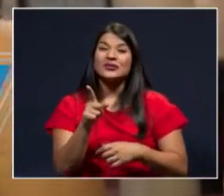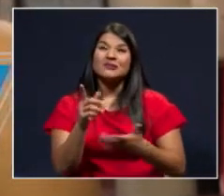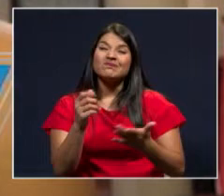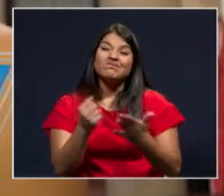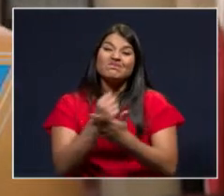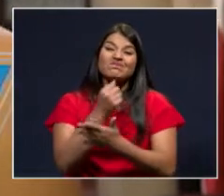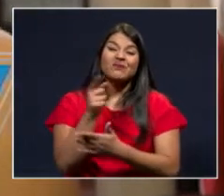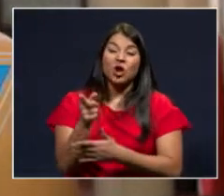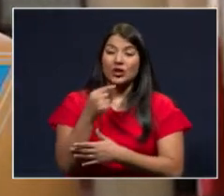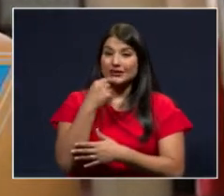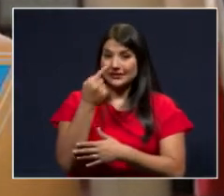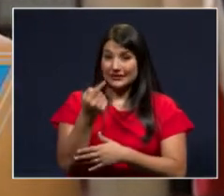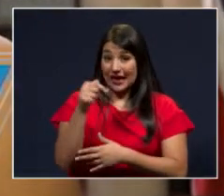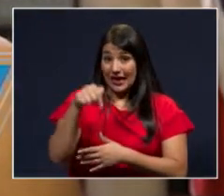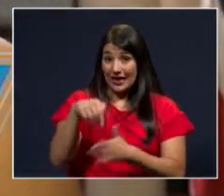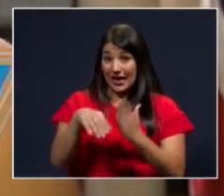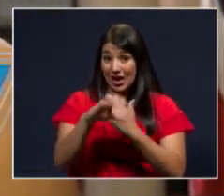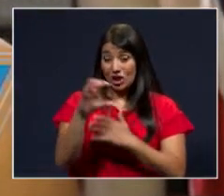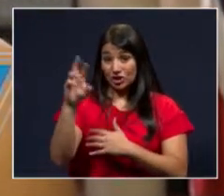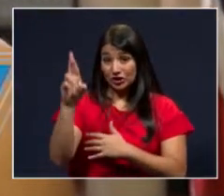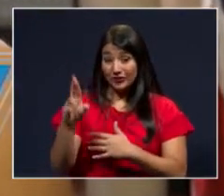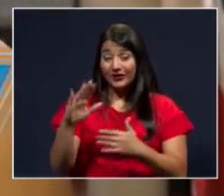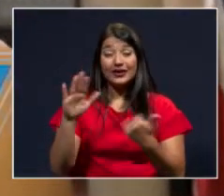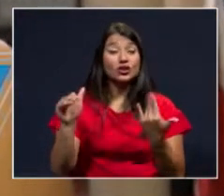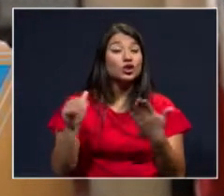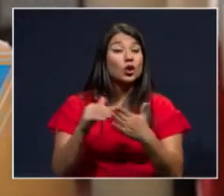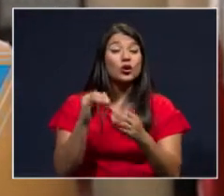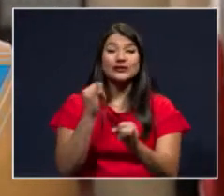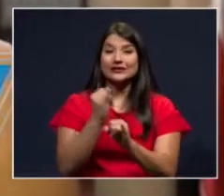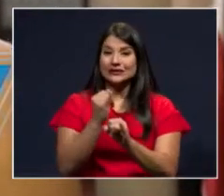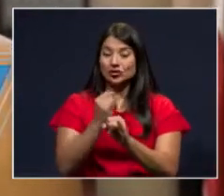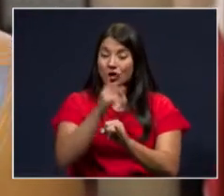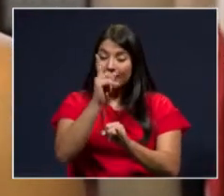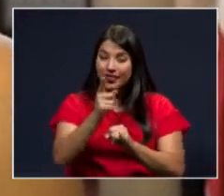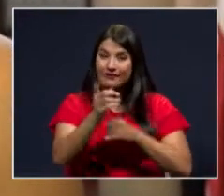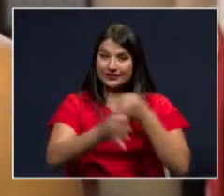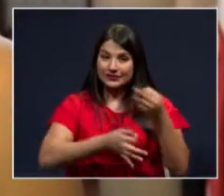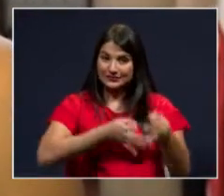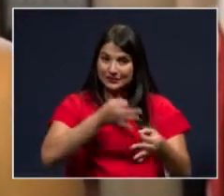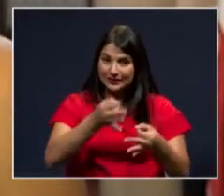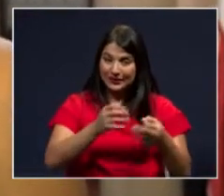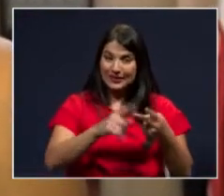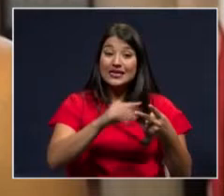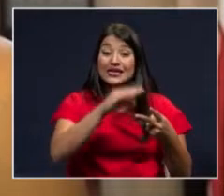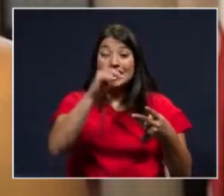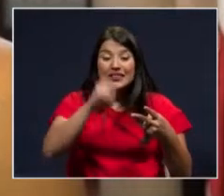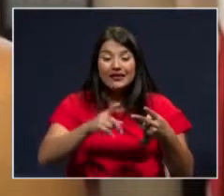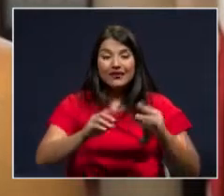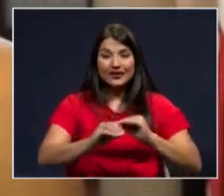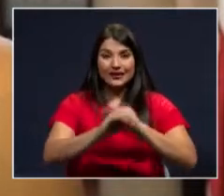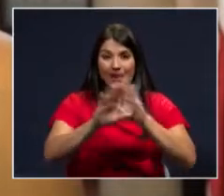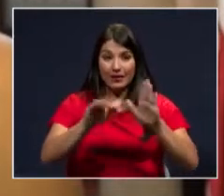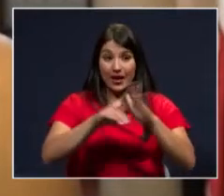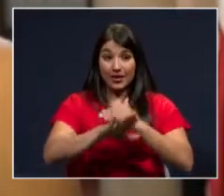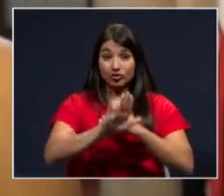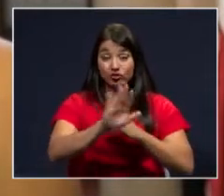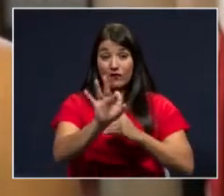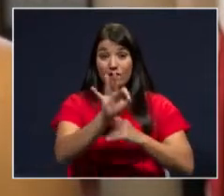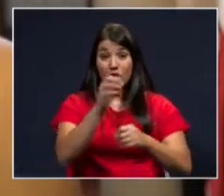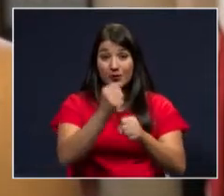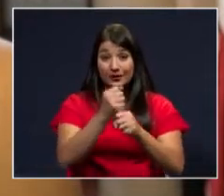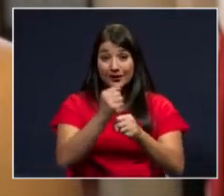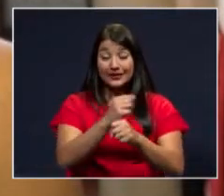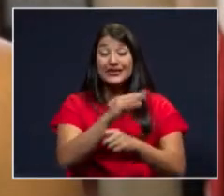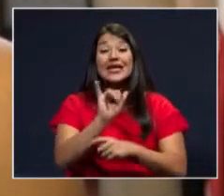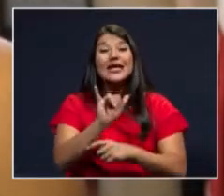plantea. En este país todas las instituciones deben rendir cuentas y deben ser transparentes en su gestión. Y eso es lo que